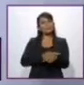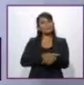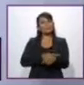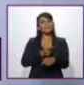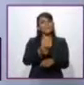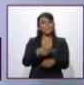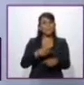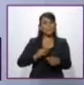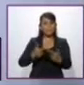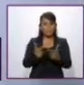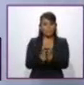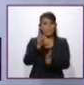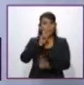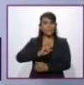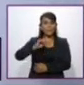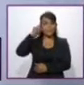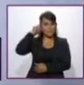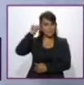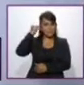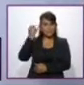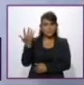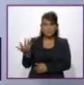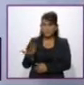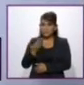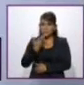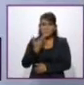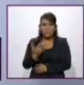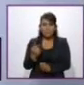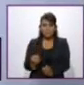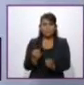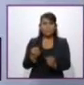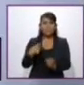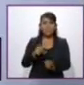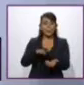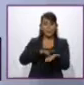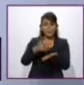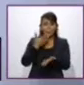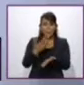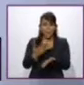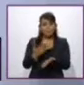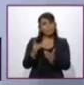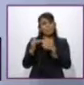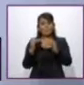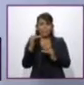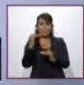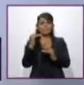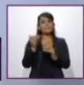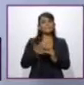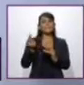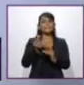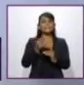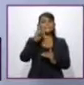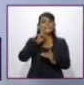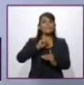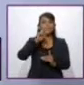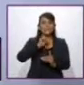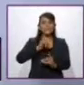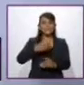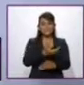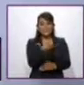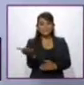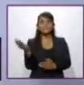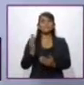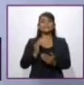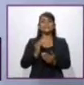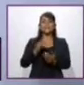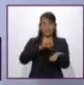nivel internacional y no es congruente el tipo de apoyos que ellas reciben. Tenemos un programa de Mujeres en el Campo en el que nosotros vamos a